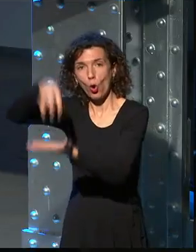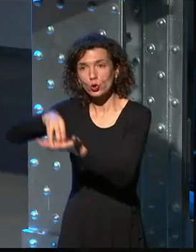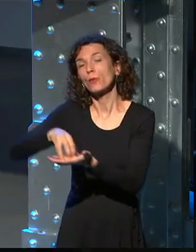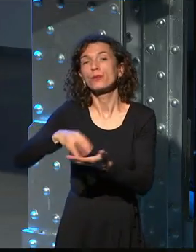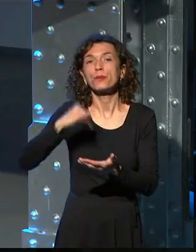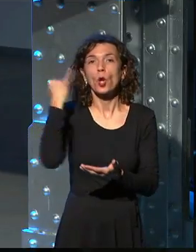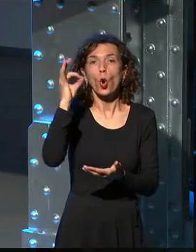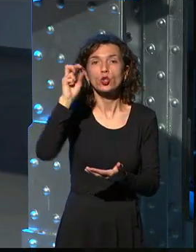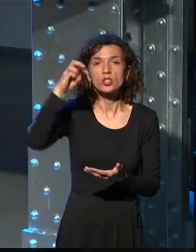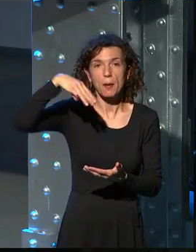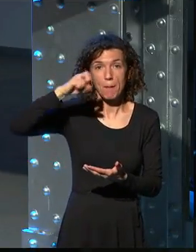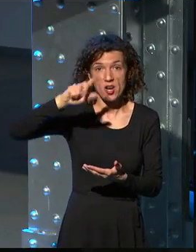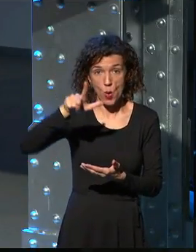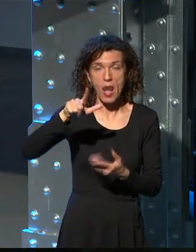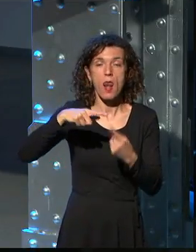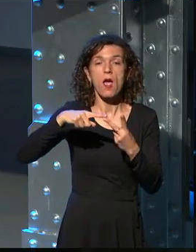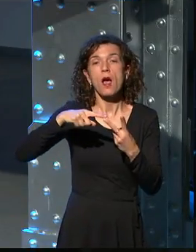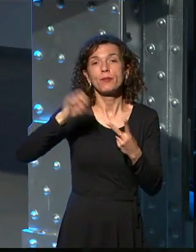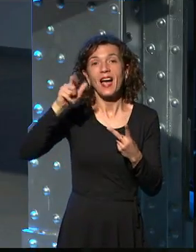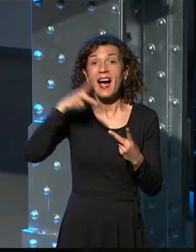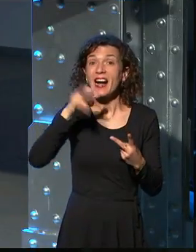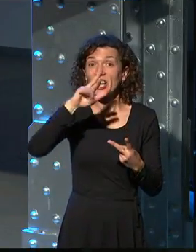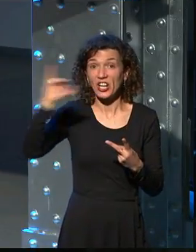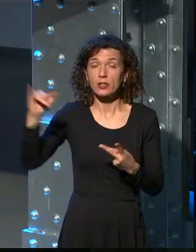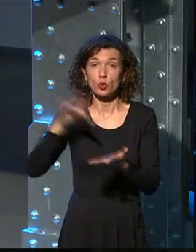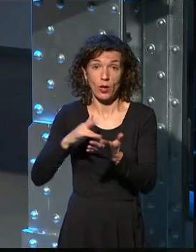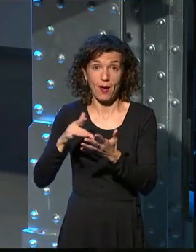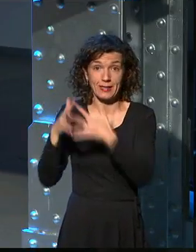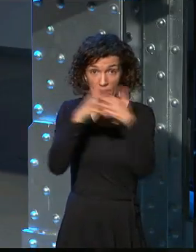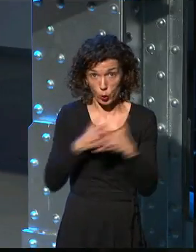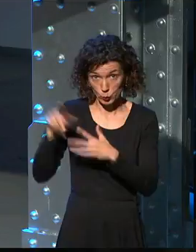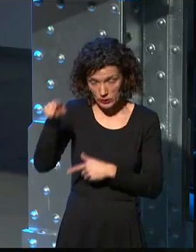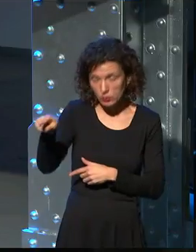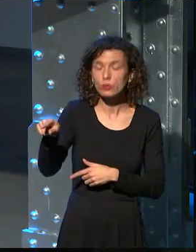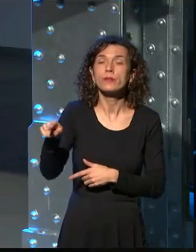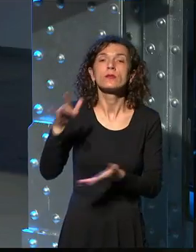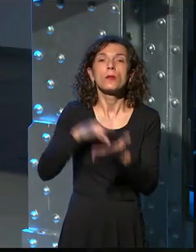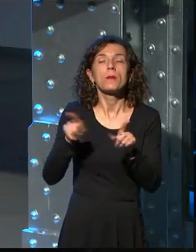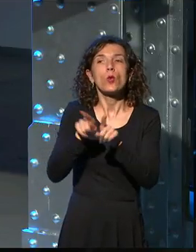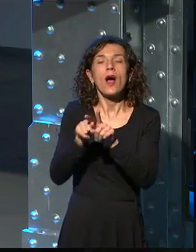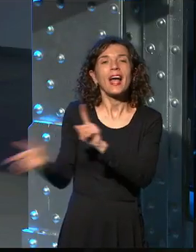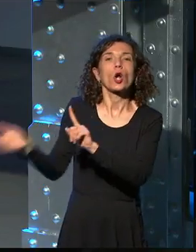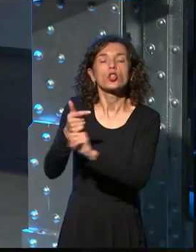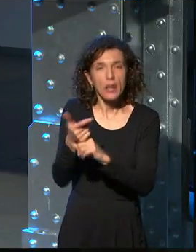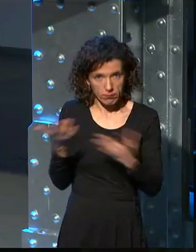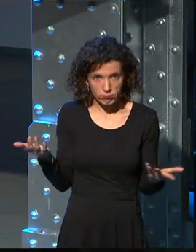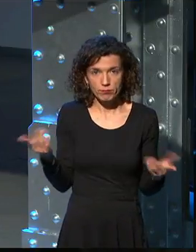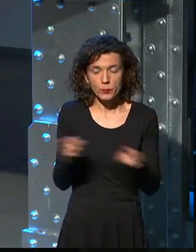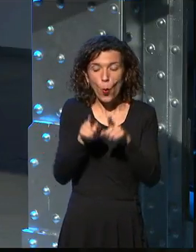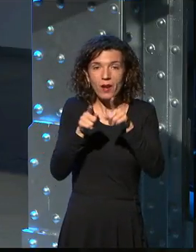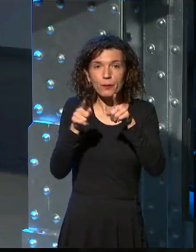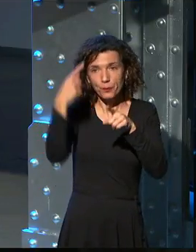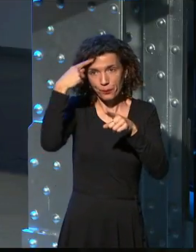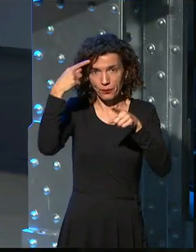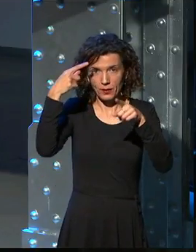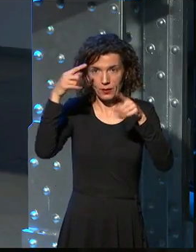José Manuel Alonso y de Harvey Swadlow en Estados Unidos con respecto a encontrar cuáles son los